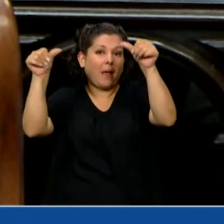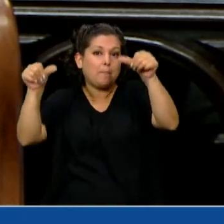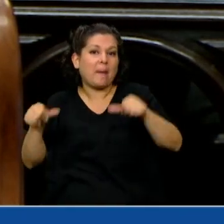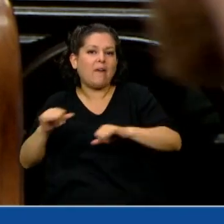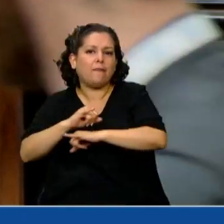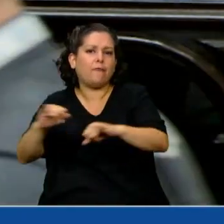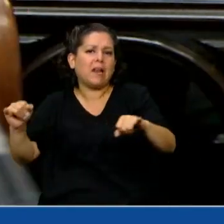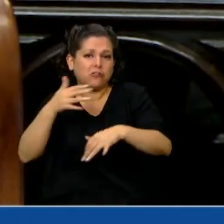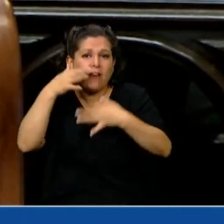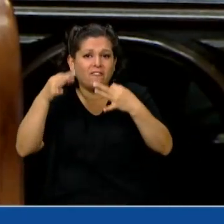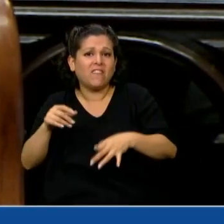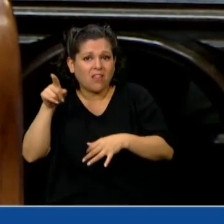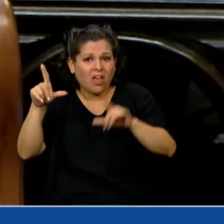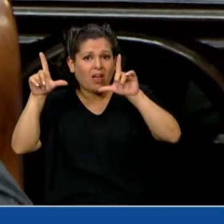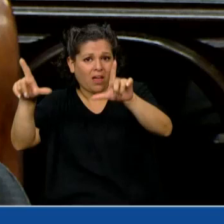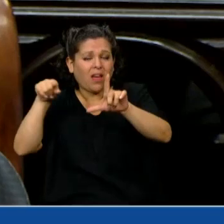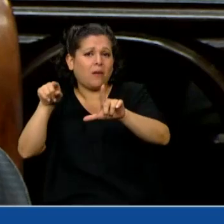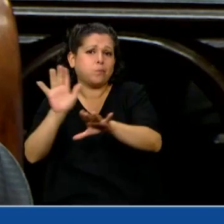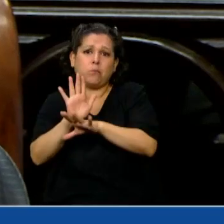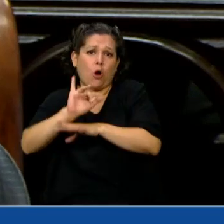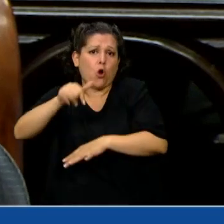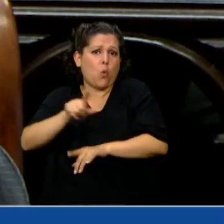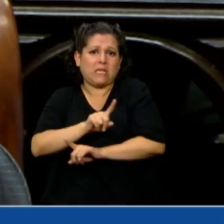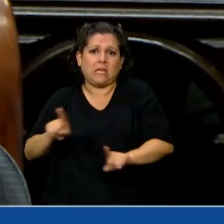panfleto absolutamente negacionista.